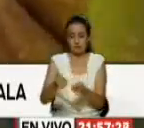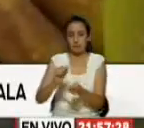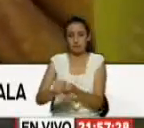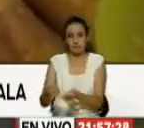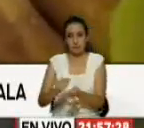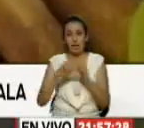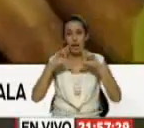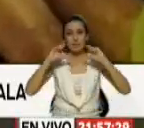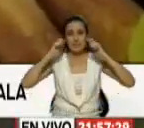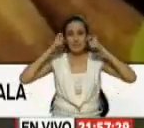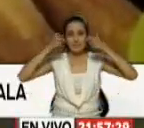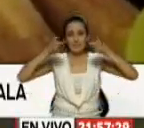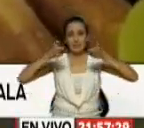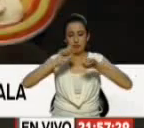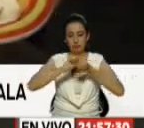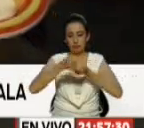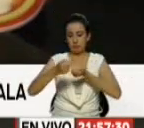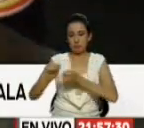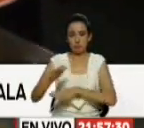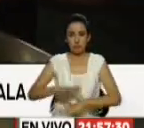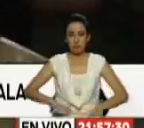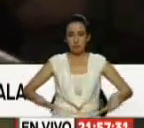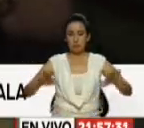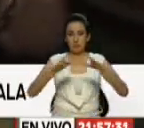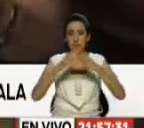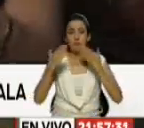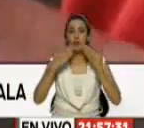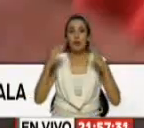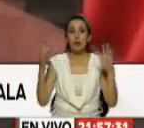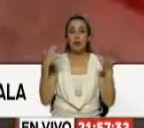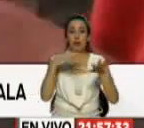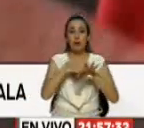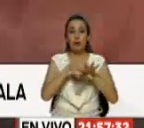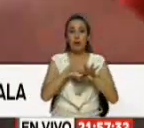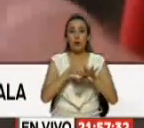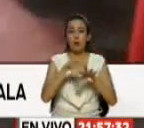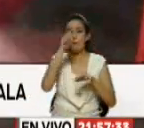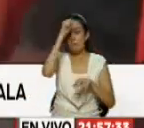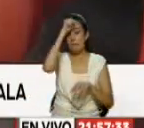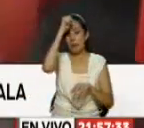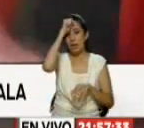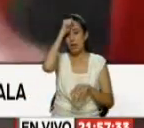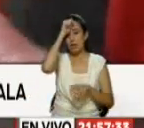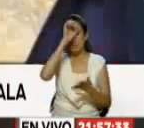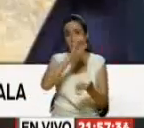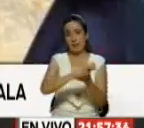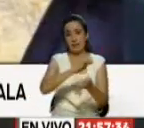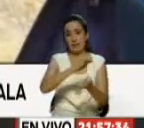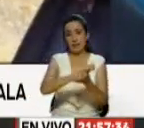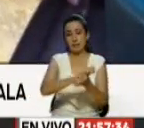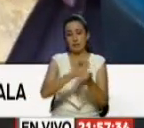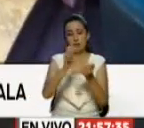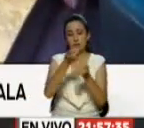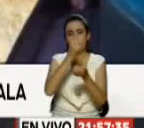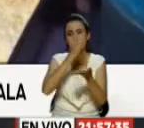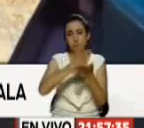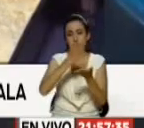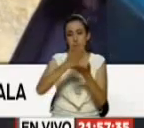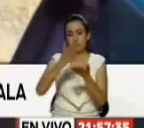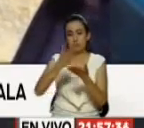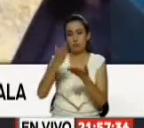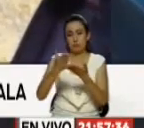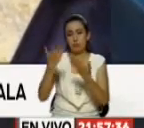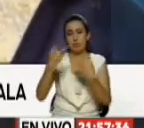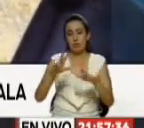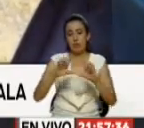posteriormente al molino, seguido la mezcla con los ingredientes, manteca de chancho, queso, cebolla, sal o azúcar. Luego